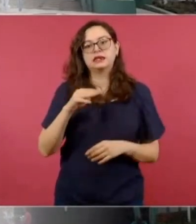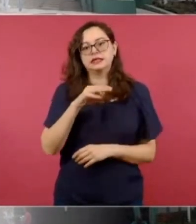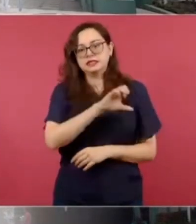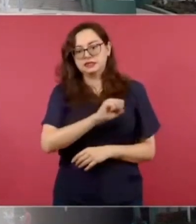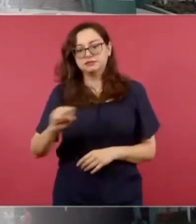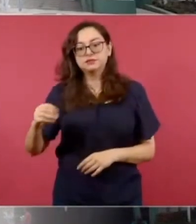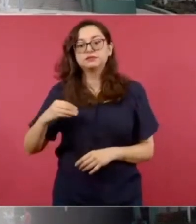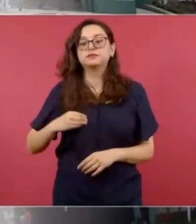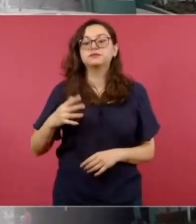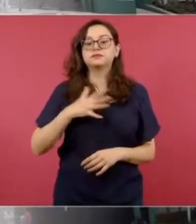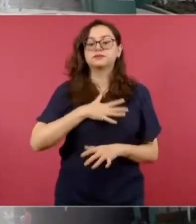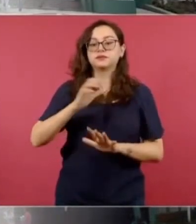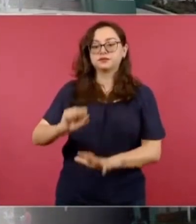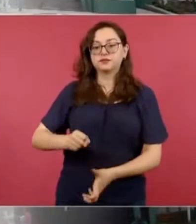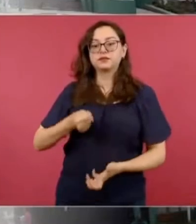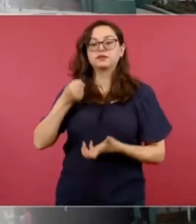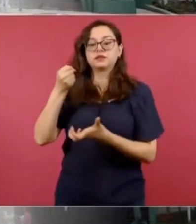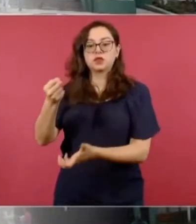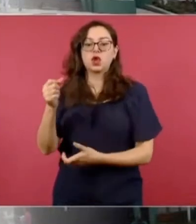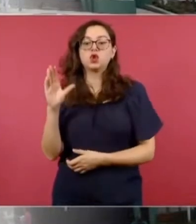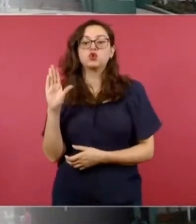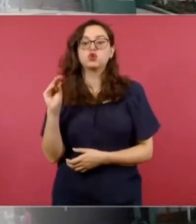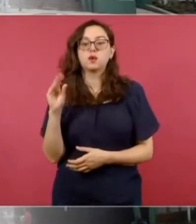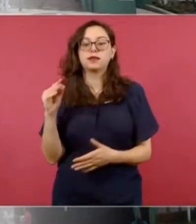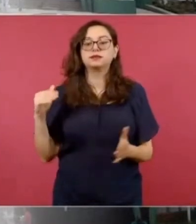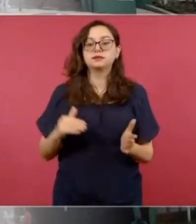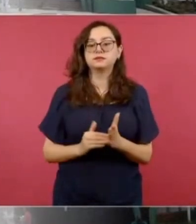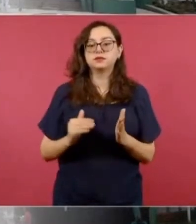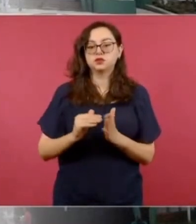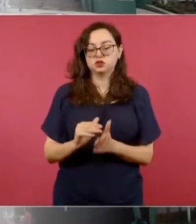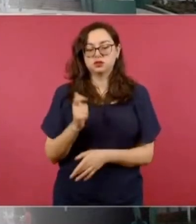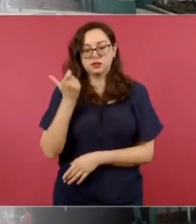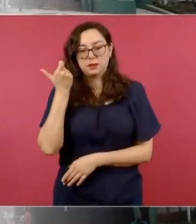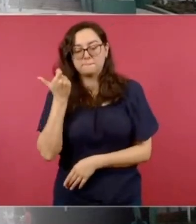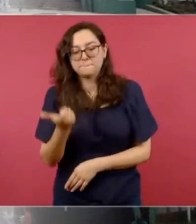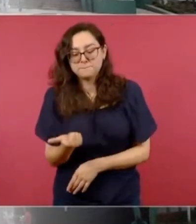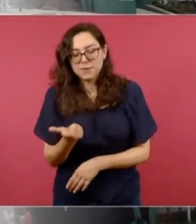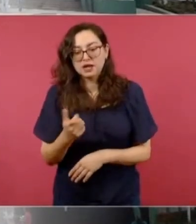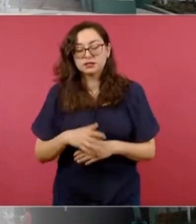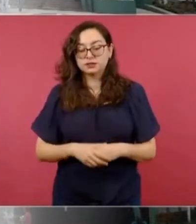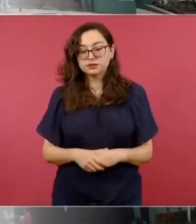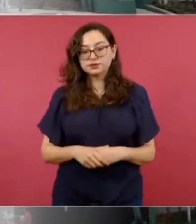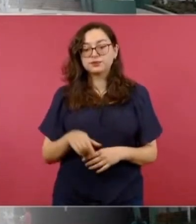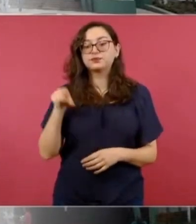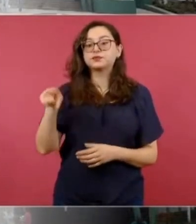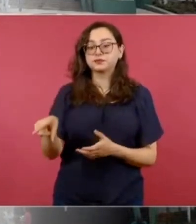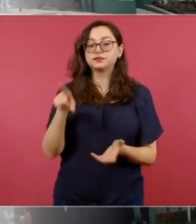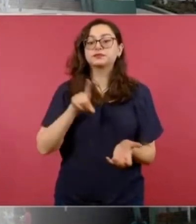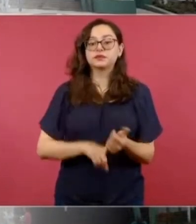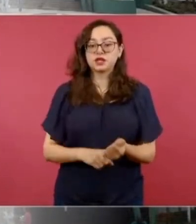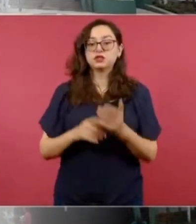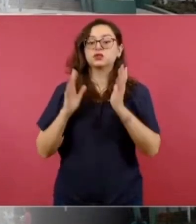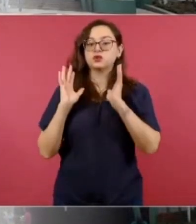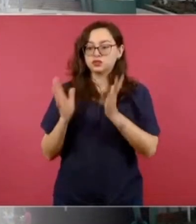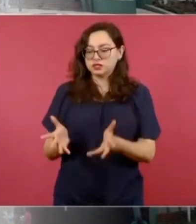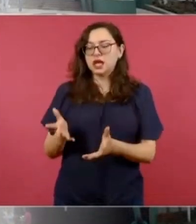hizo una primera inversión de 90 millones de pesos. También este hospital ya operó para la atención